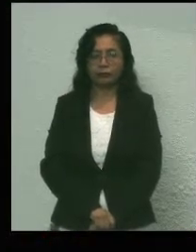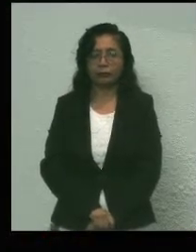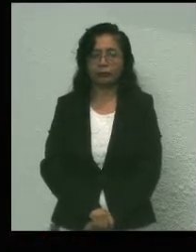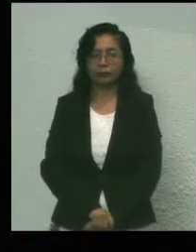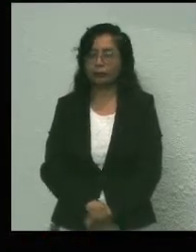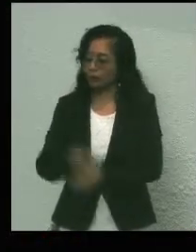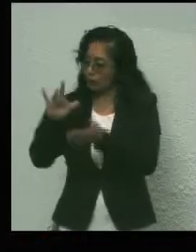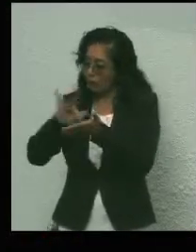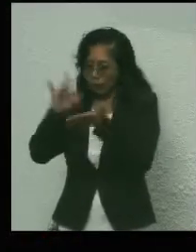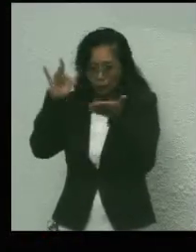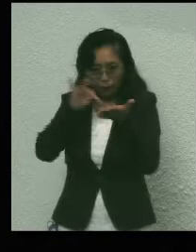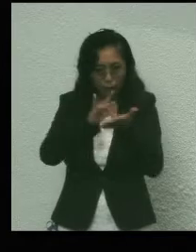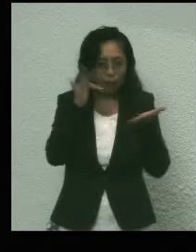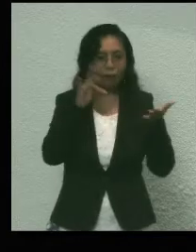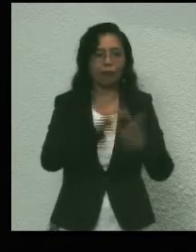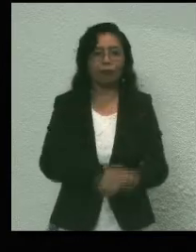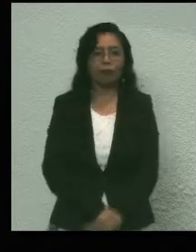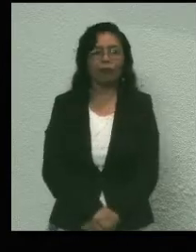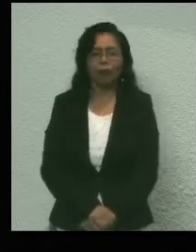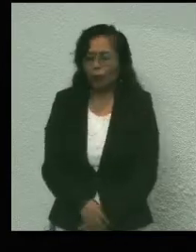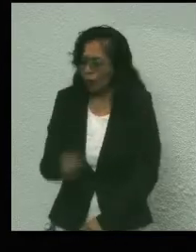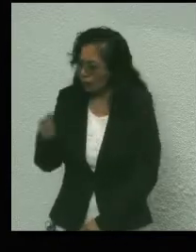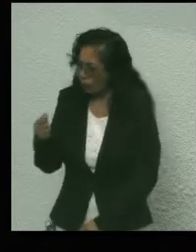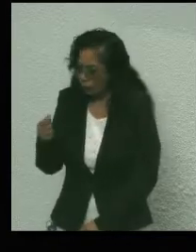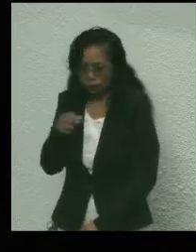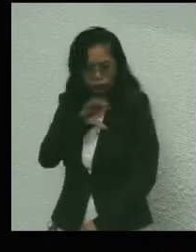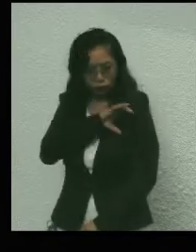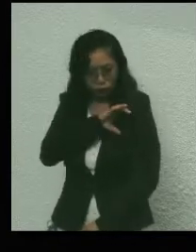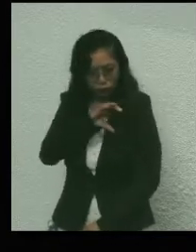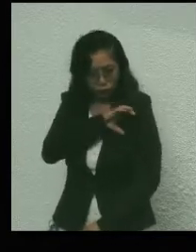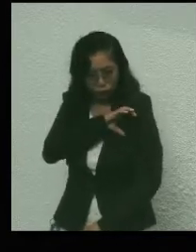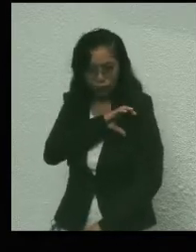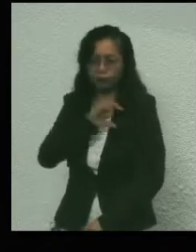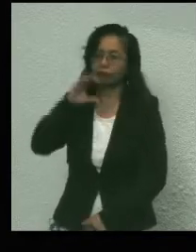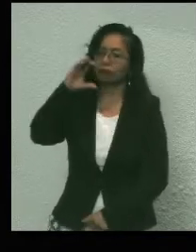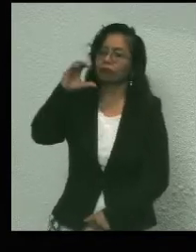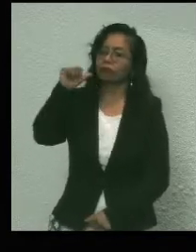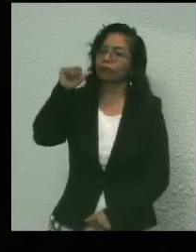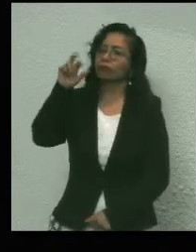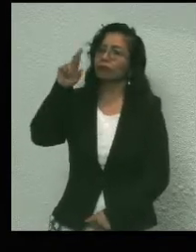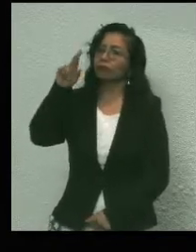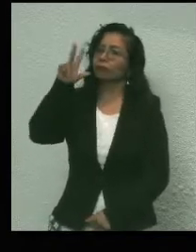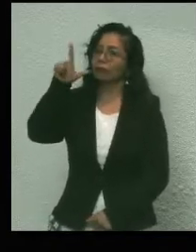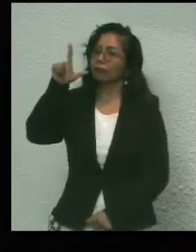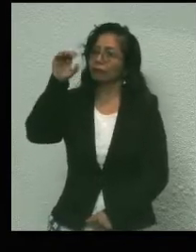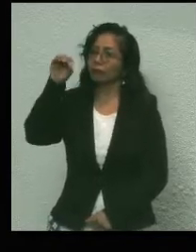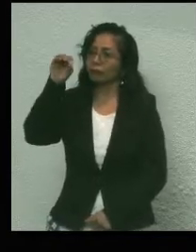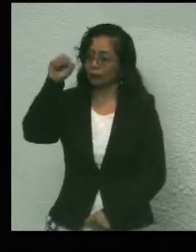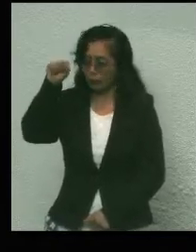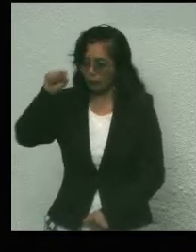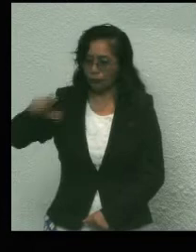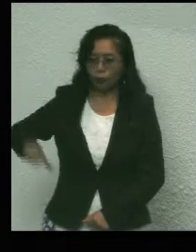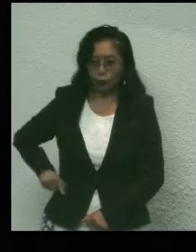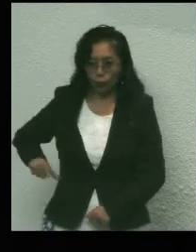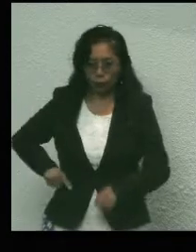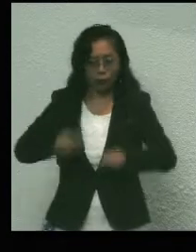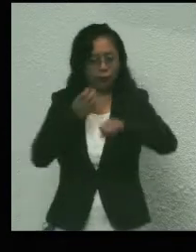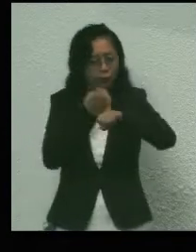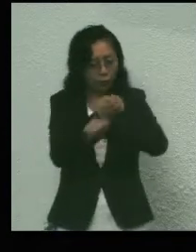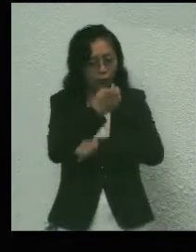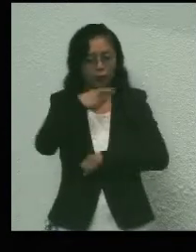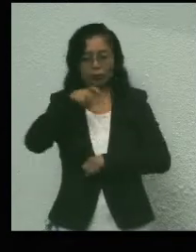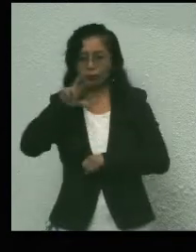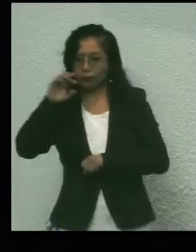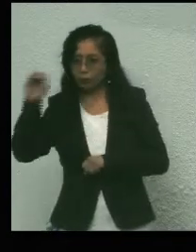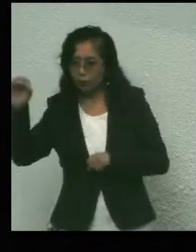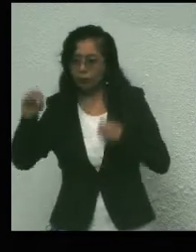Muchas gracias. Saludo con afecto al contador público Carlos Manuel Joaquín González, gobernador constitucional del estado de Quintana